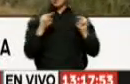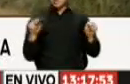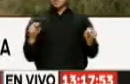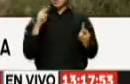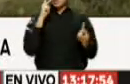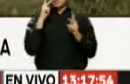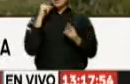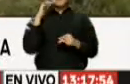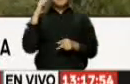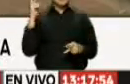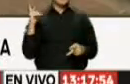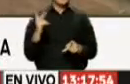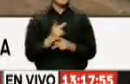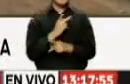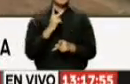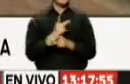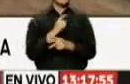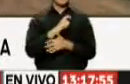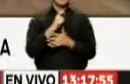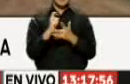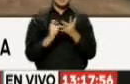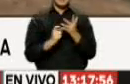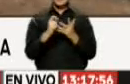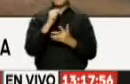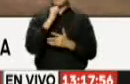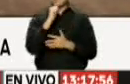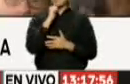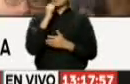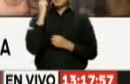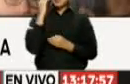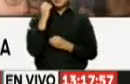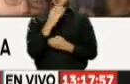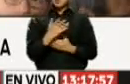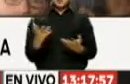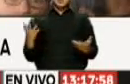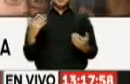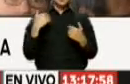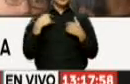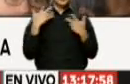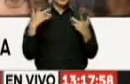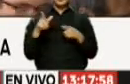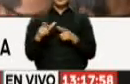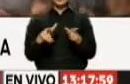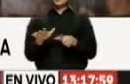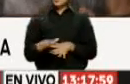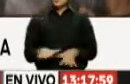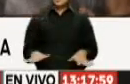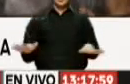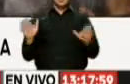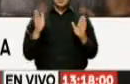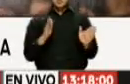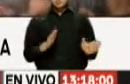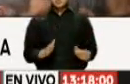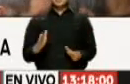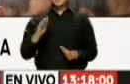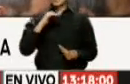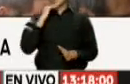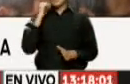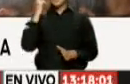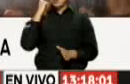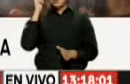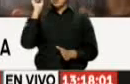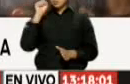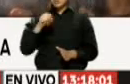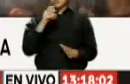registra los más altos índices de necesidades insatisfechas. Porque no tenemos áreas definidas, o quizás nosotros sí